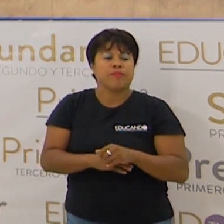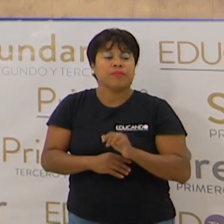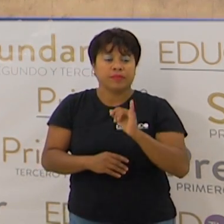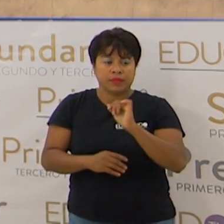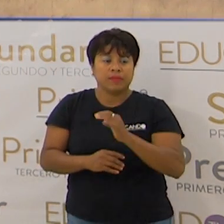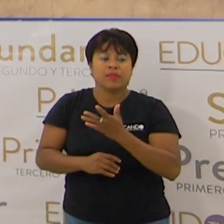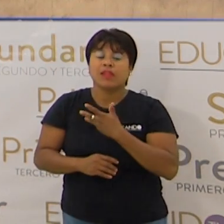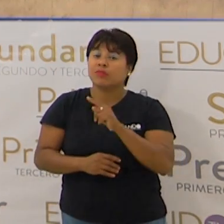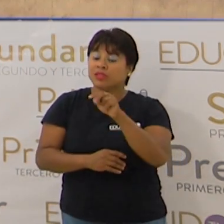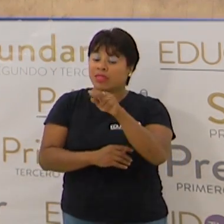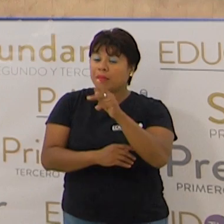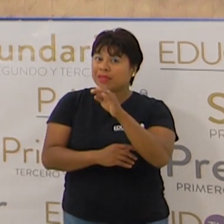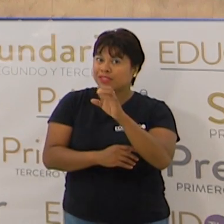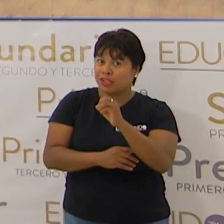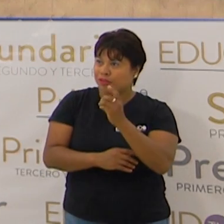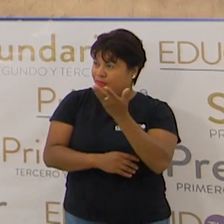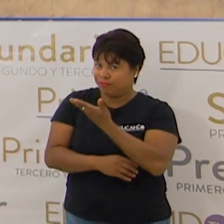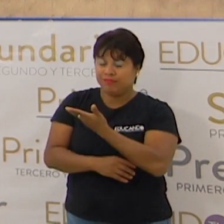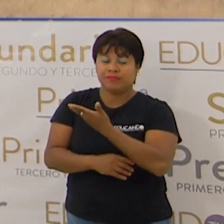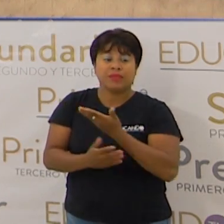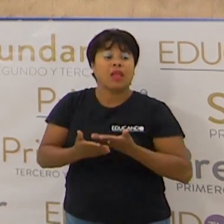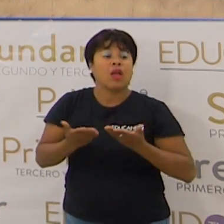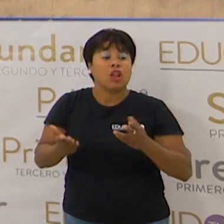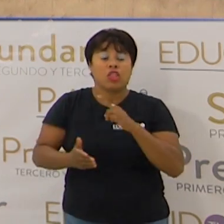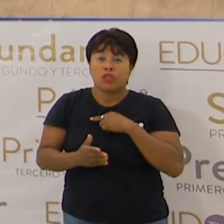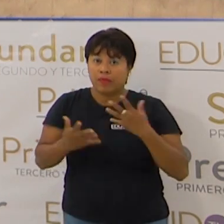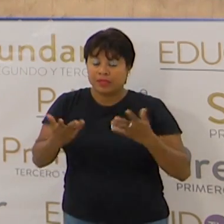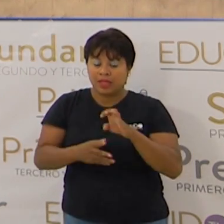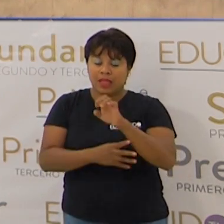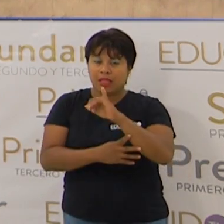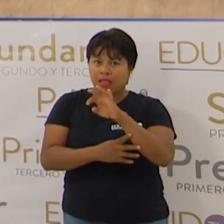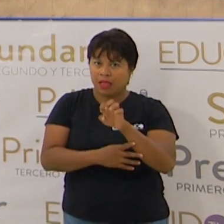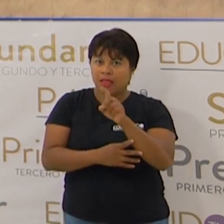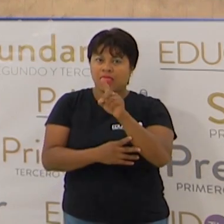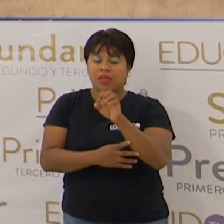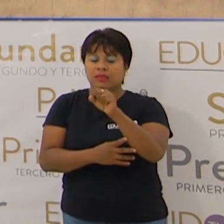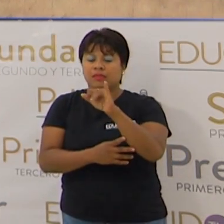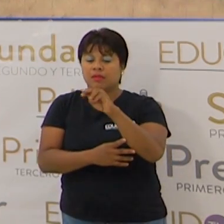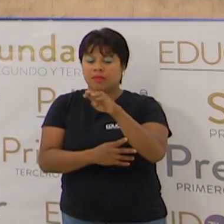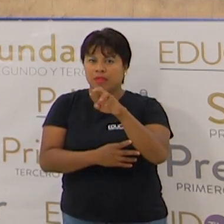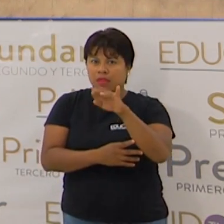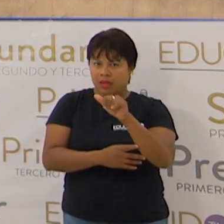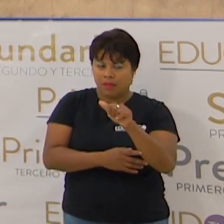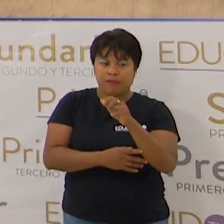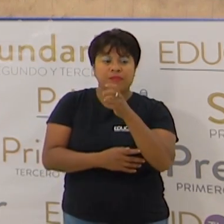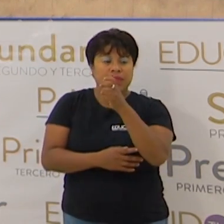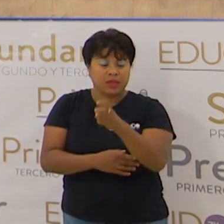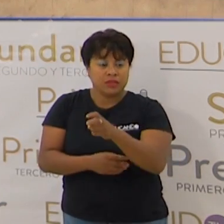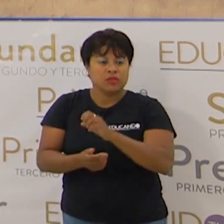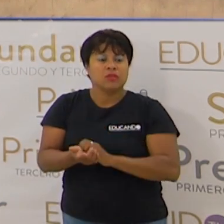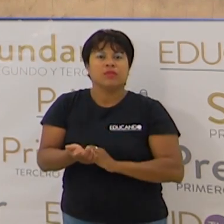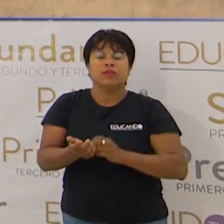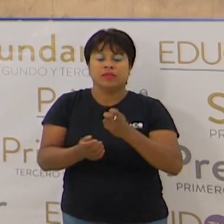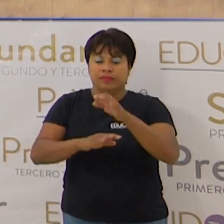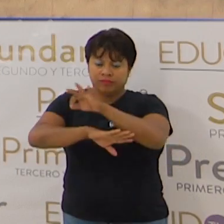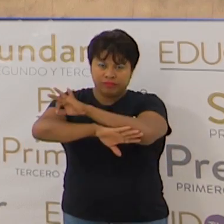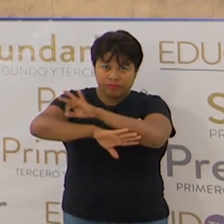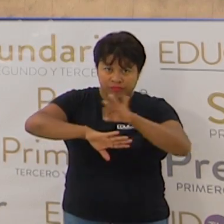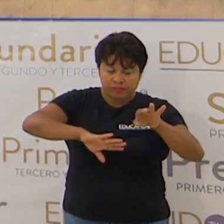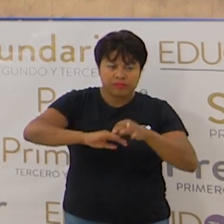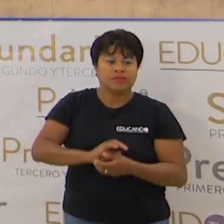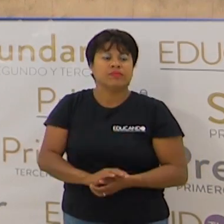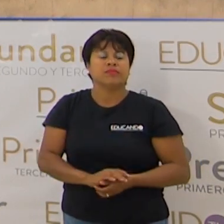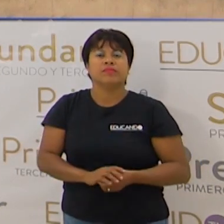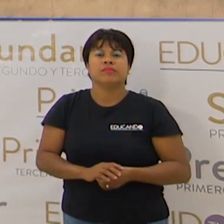Ahí tenemos un trapecio. Ahora vamos a trazar su eje de simetría. Sería este.